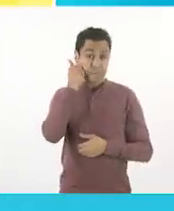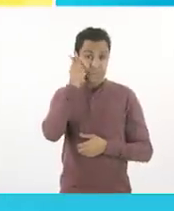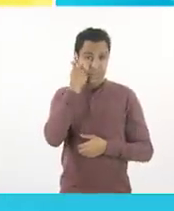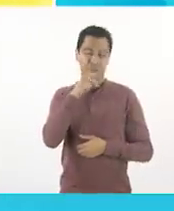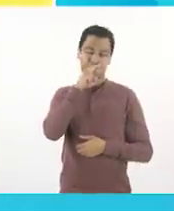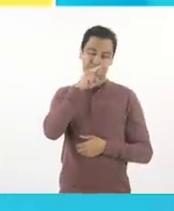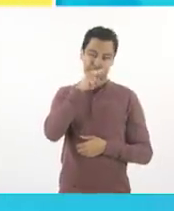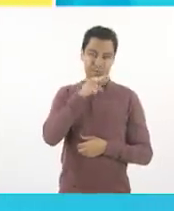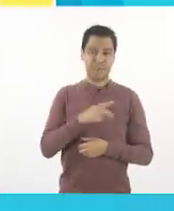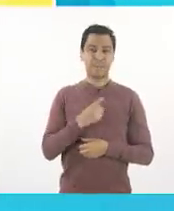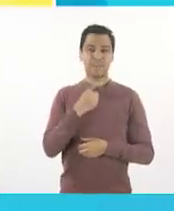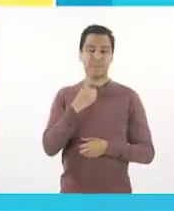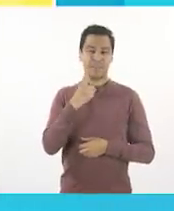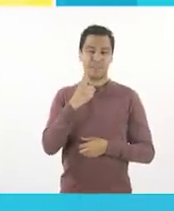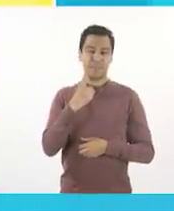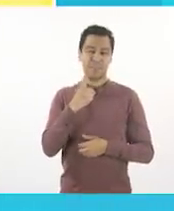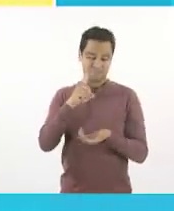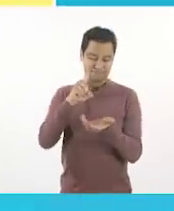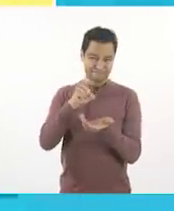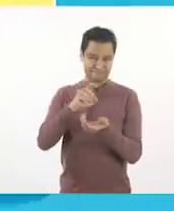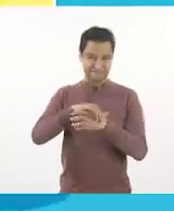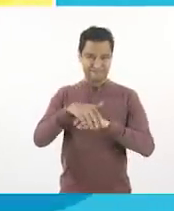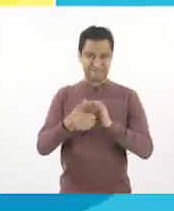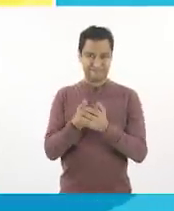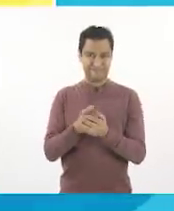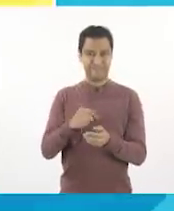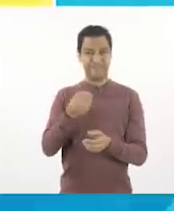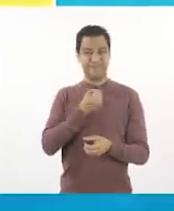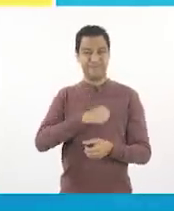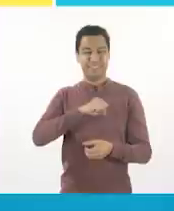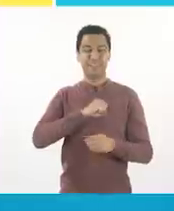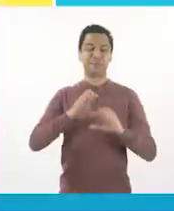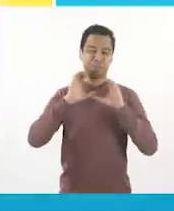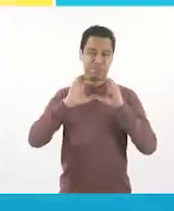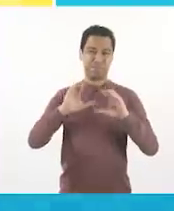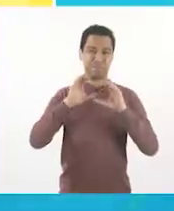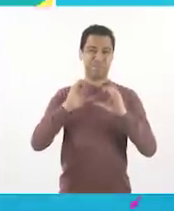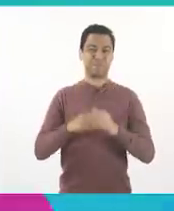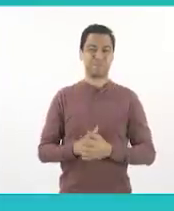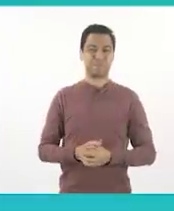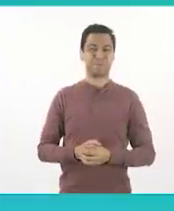usa desinfectantes a base de alcohol. ¡Cuídate!